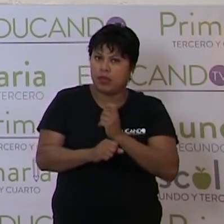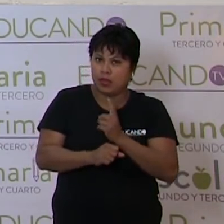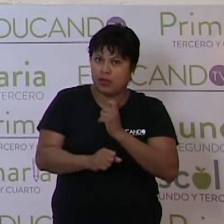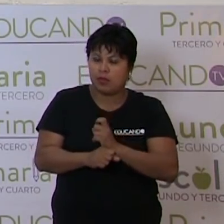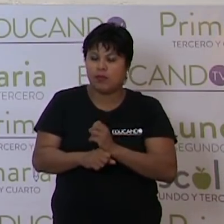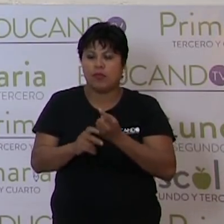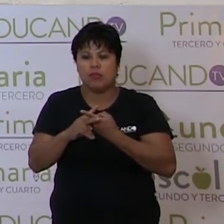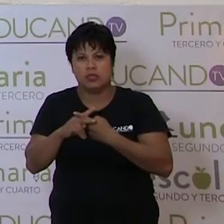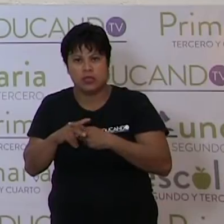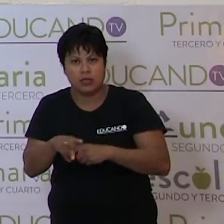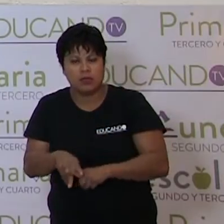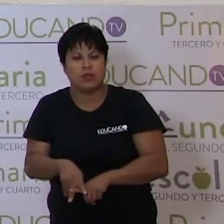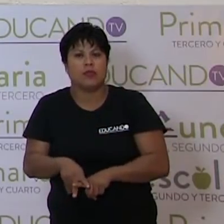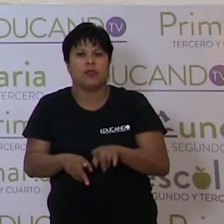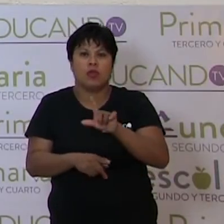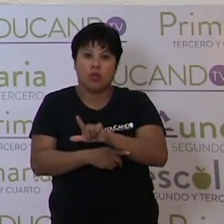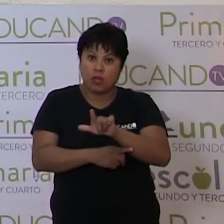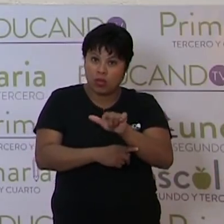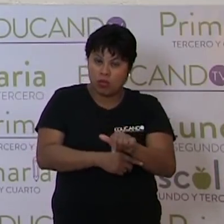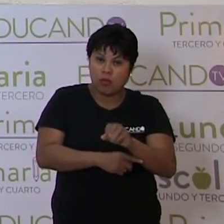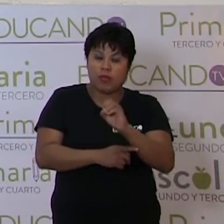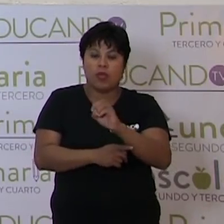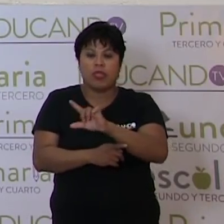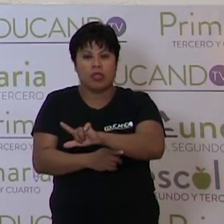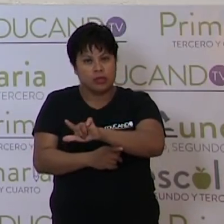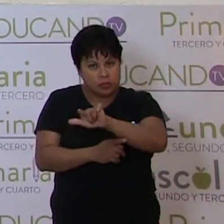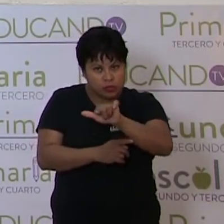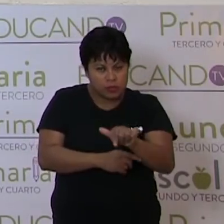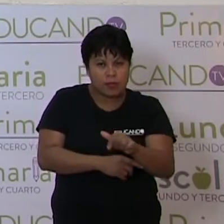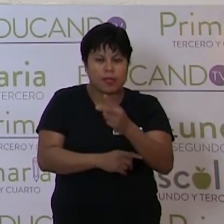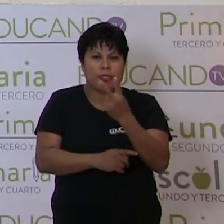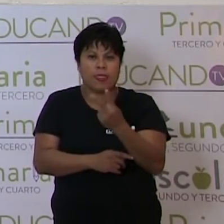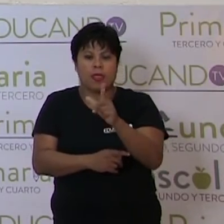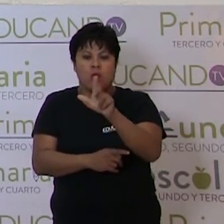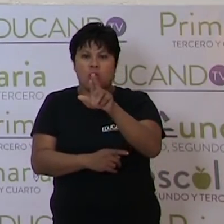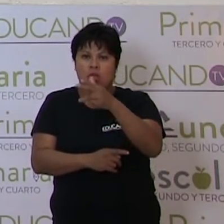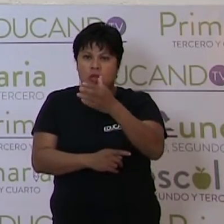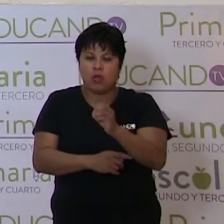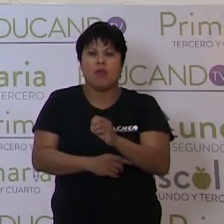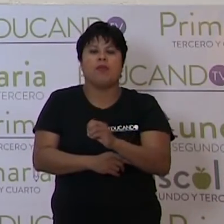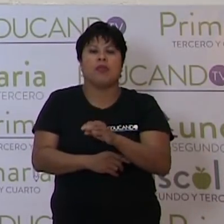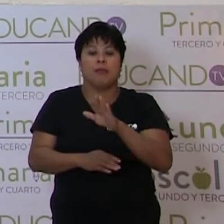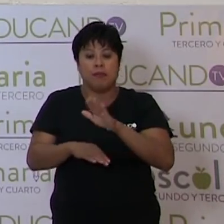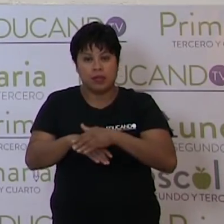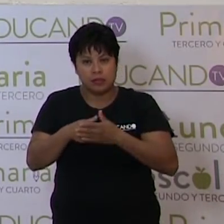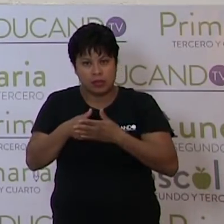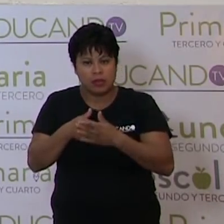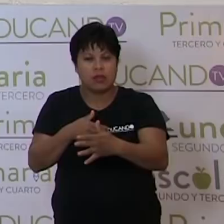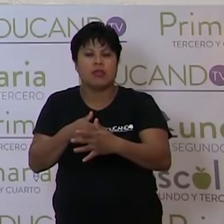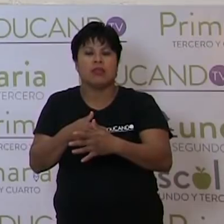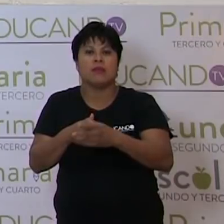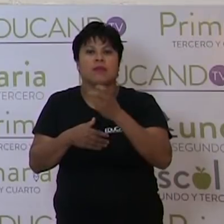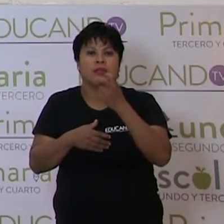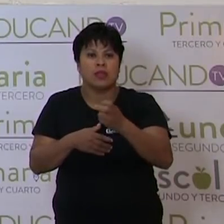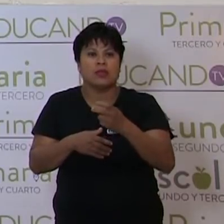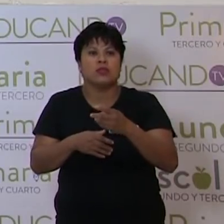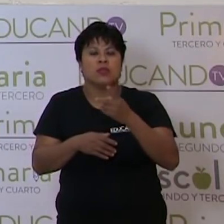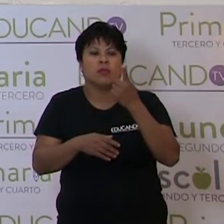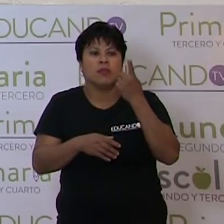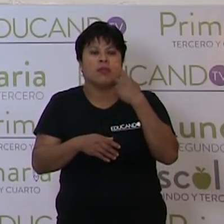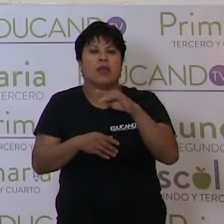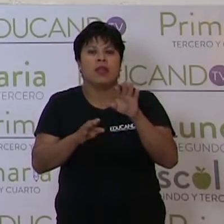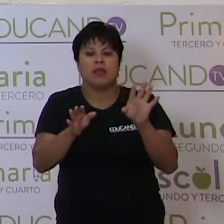en principio, luego, después, más adelante. Son frases que nos sirven para